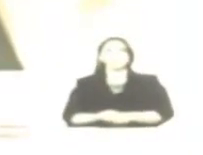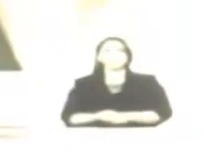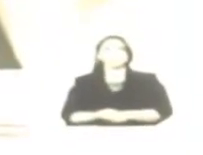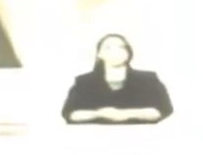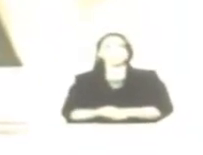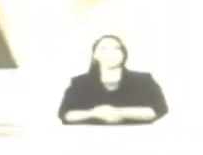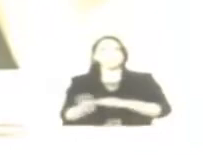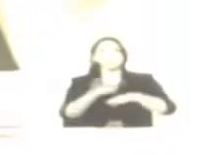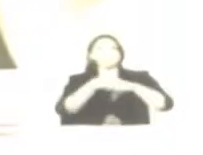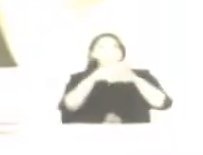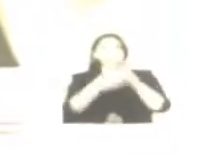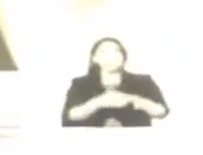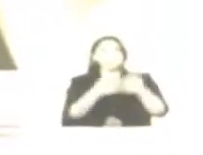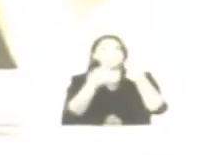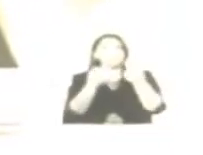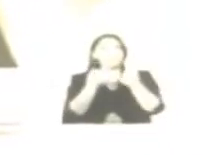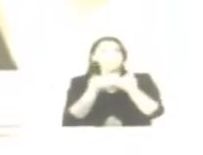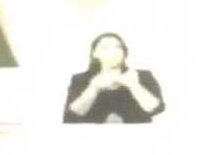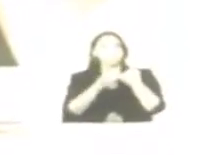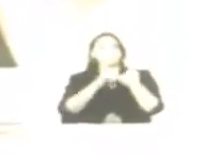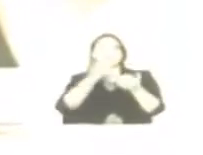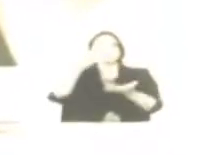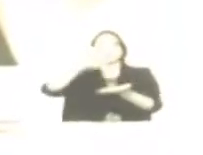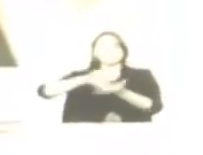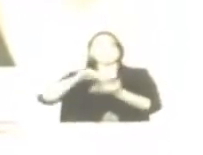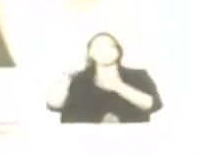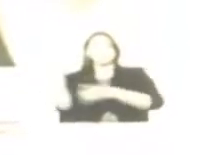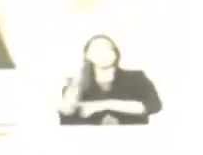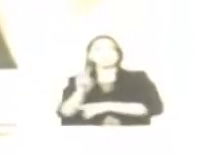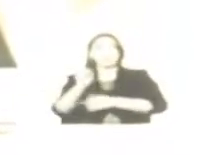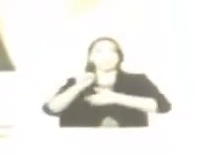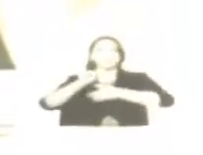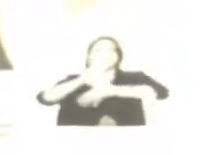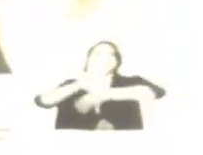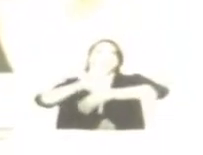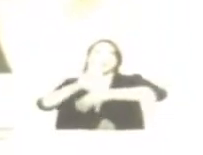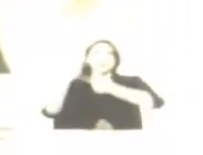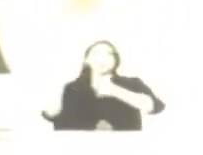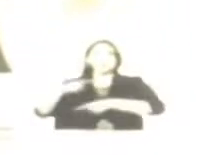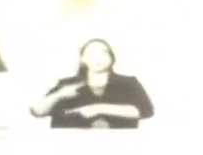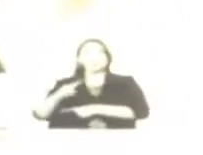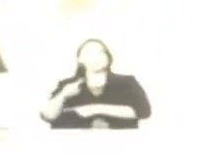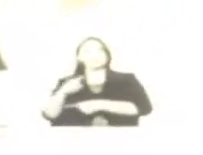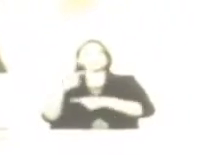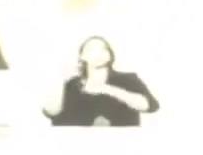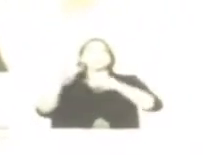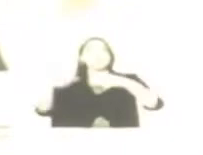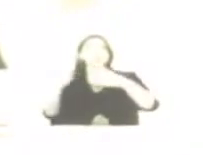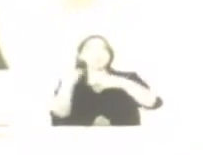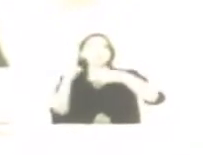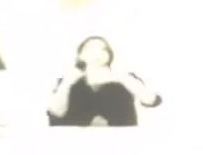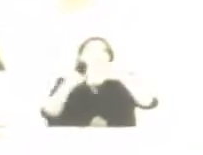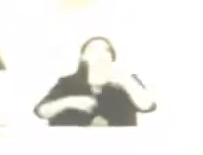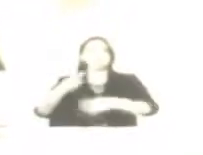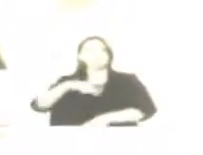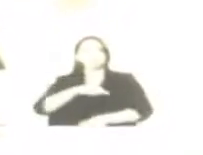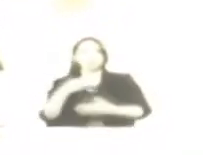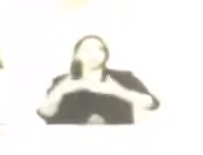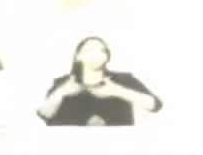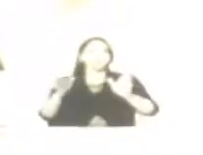la criptomoneda. Esperaremos entonces los anuncios que hará el Banco Central y el Ministerio de Finanzas sobre el